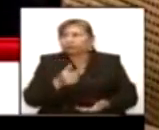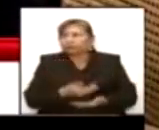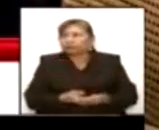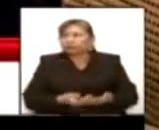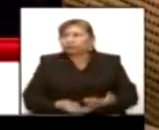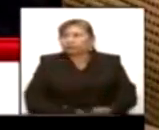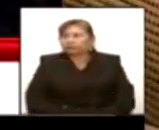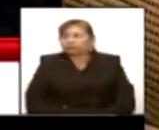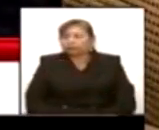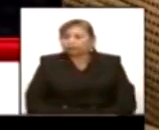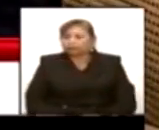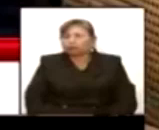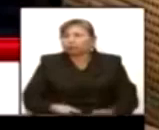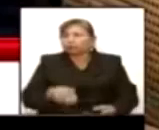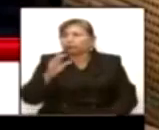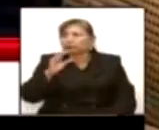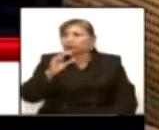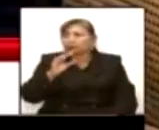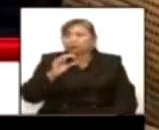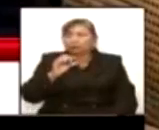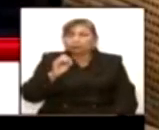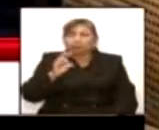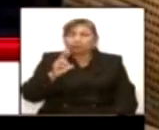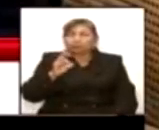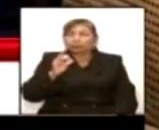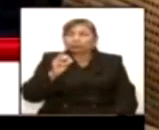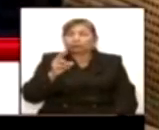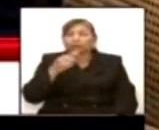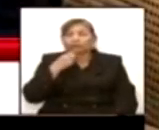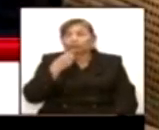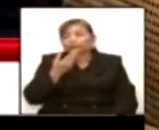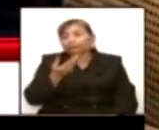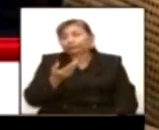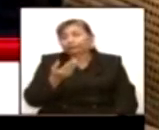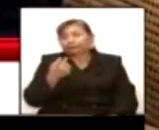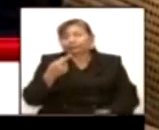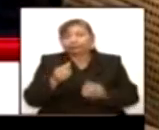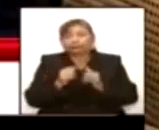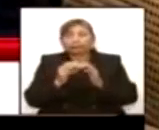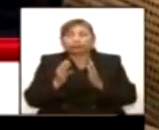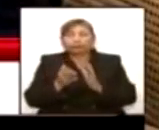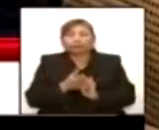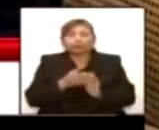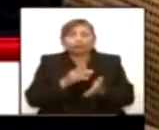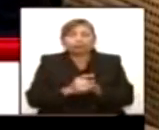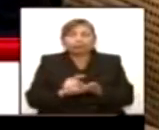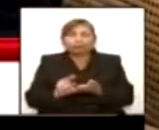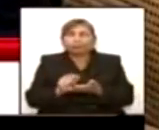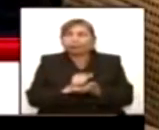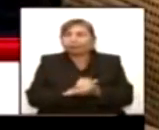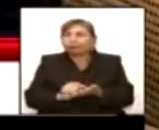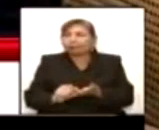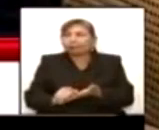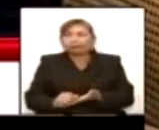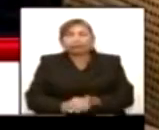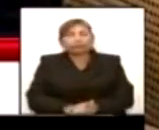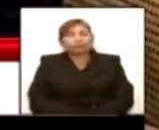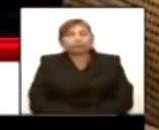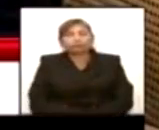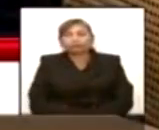congresista Mulder, el congresista Cuadros. Nos quedaríamos días, semanas, meses hablando de este